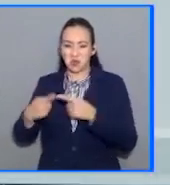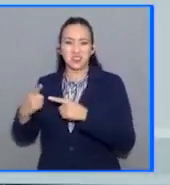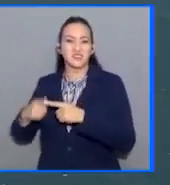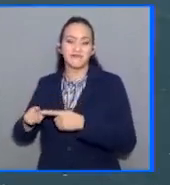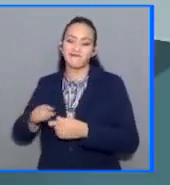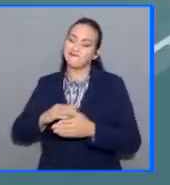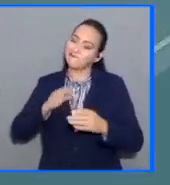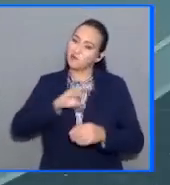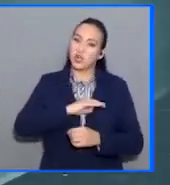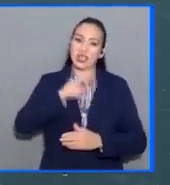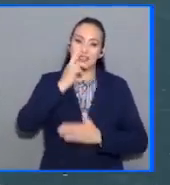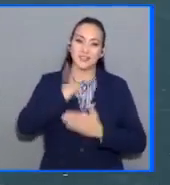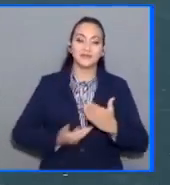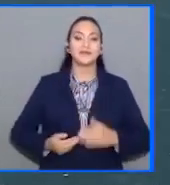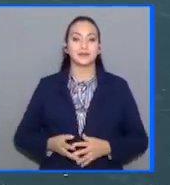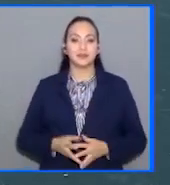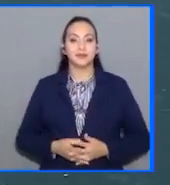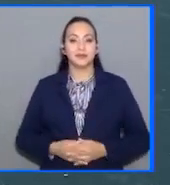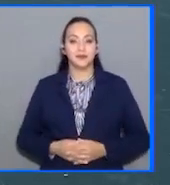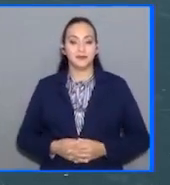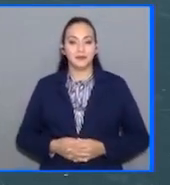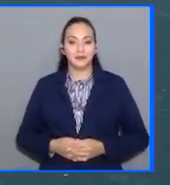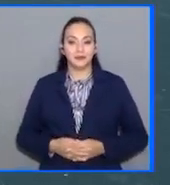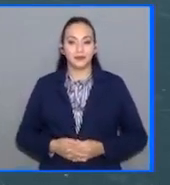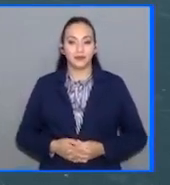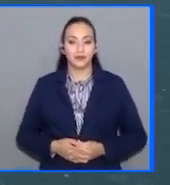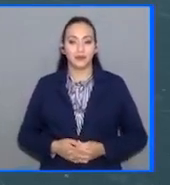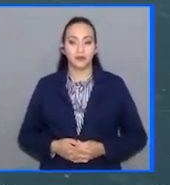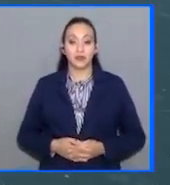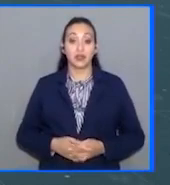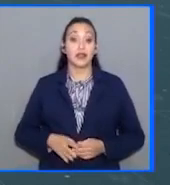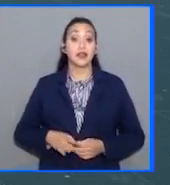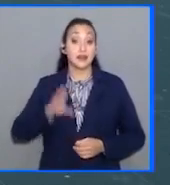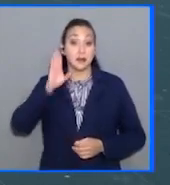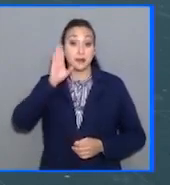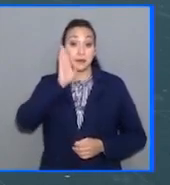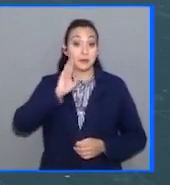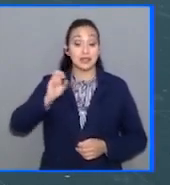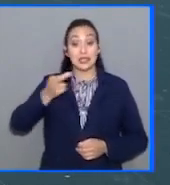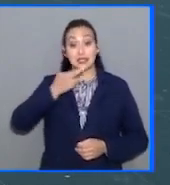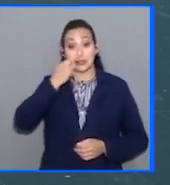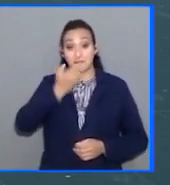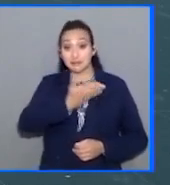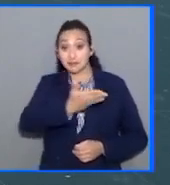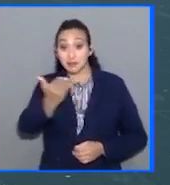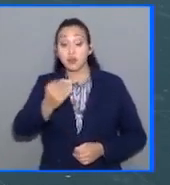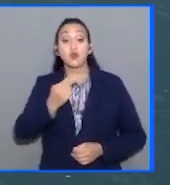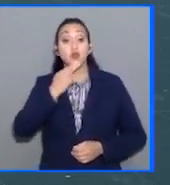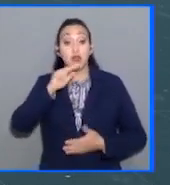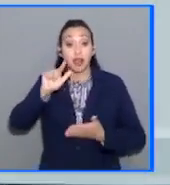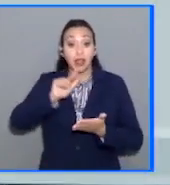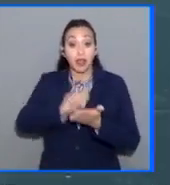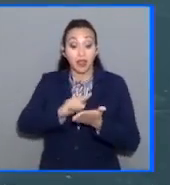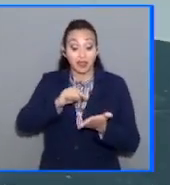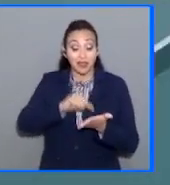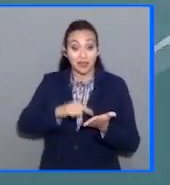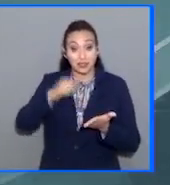Lainez. La ministra Ríos Farjat llamó a utilizar el derecho como herramienta de transformación